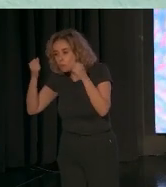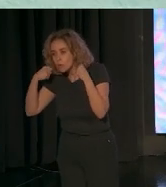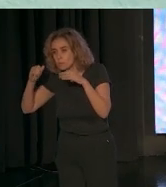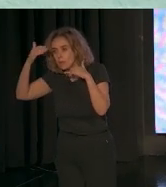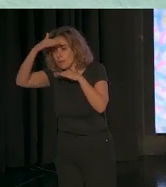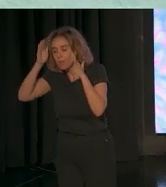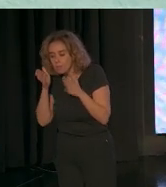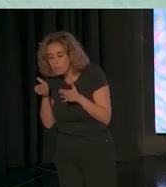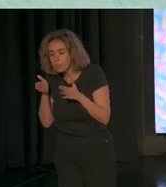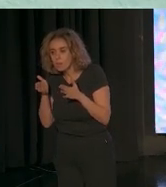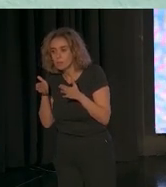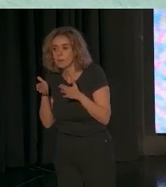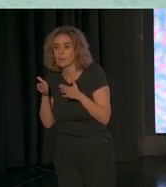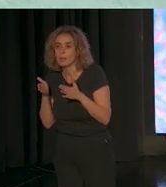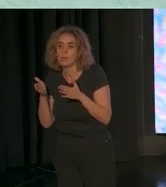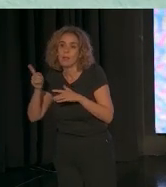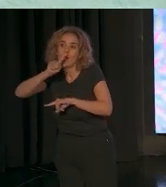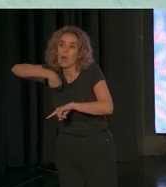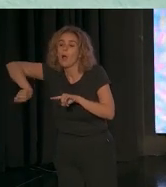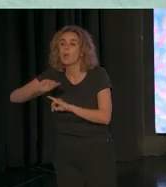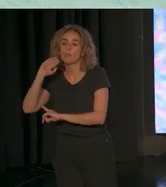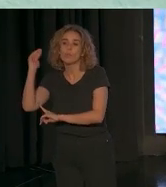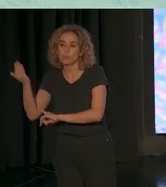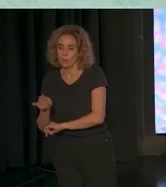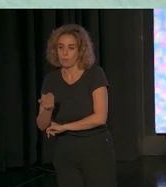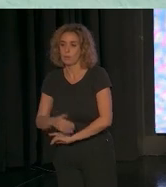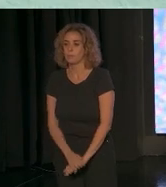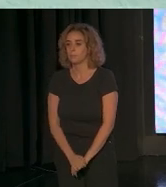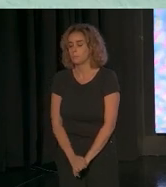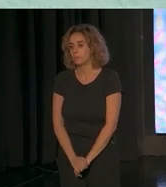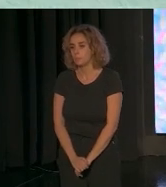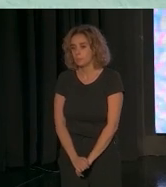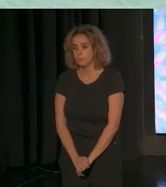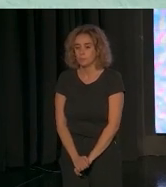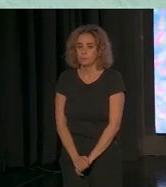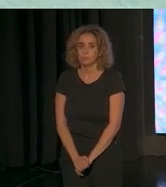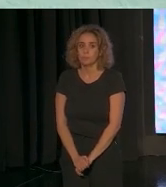en la familia que nos encanta ver reflejadas aquí.